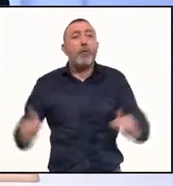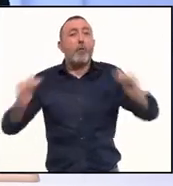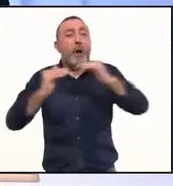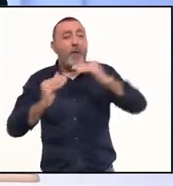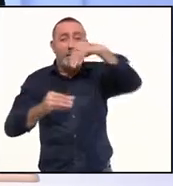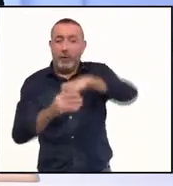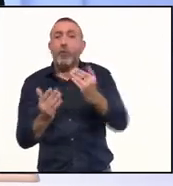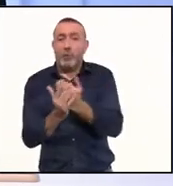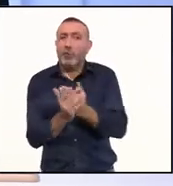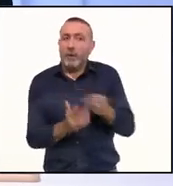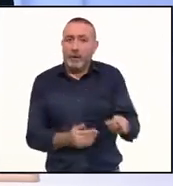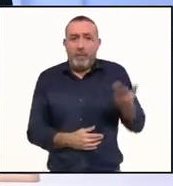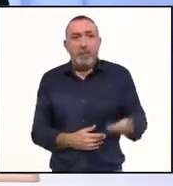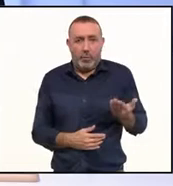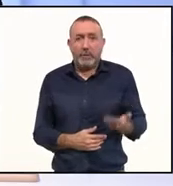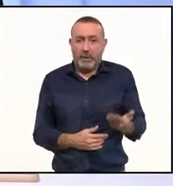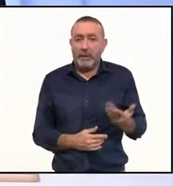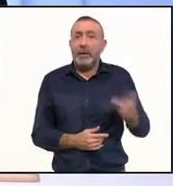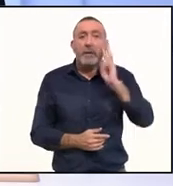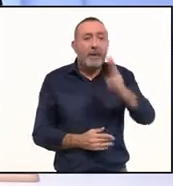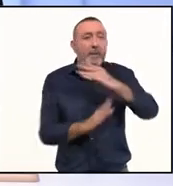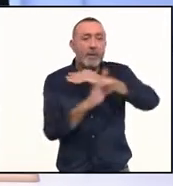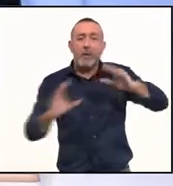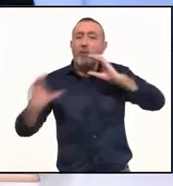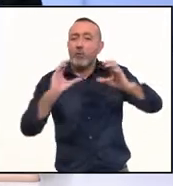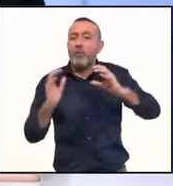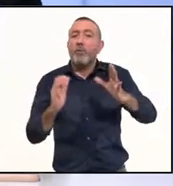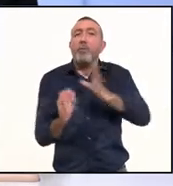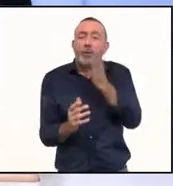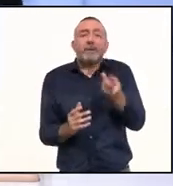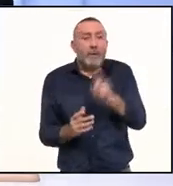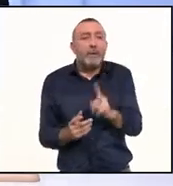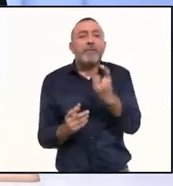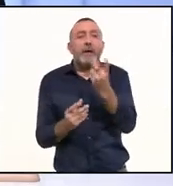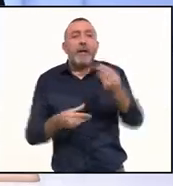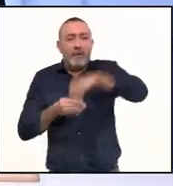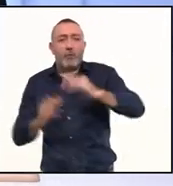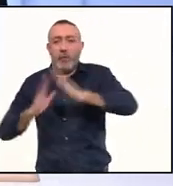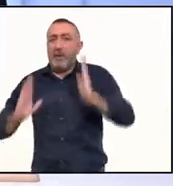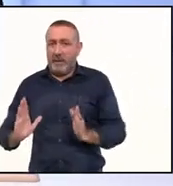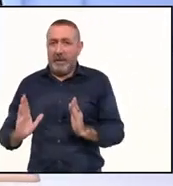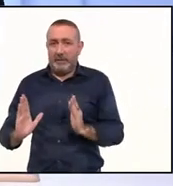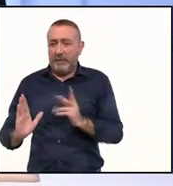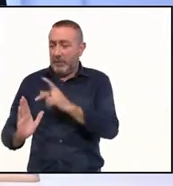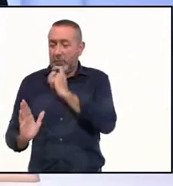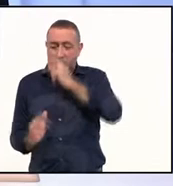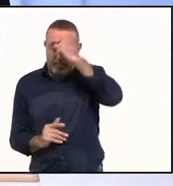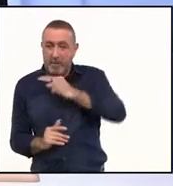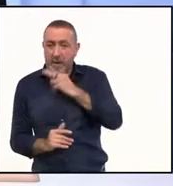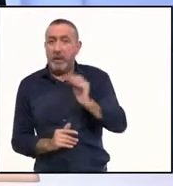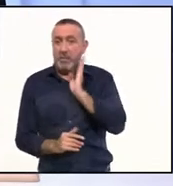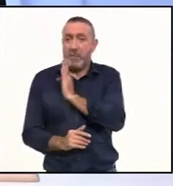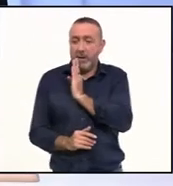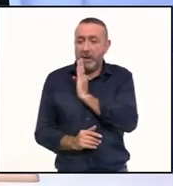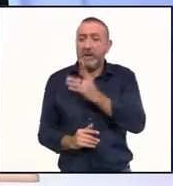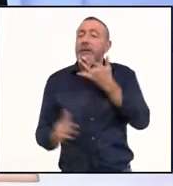es importante y lo que ven en los medios importantes pero lo importante es lo que ven en su casa porque somos sus padres yo son